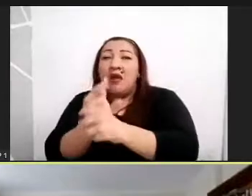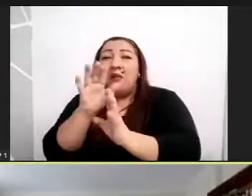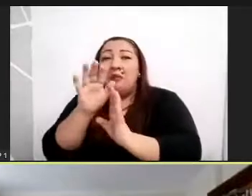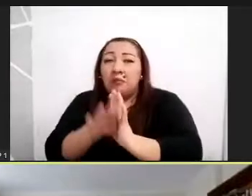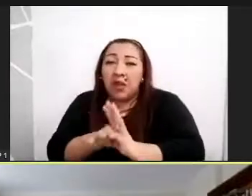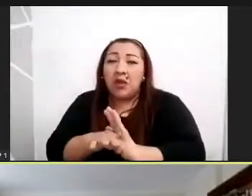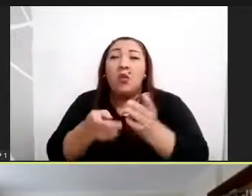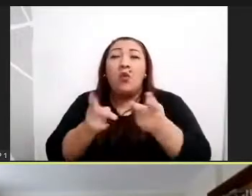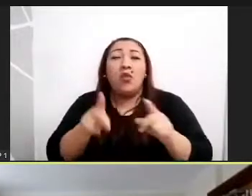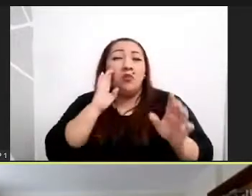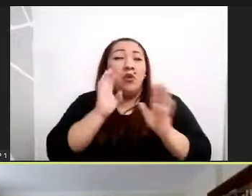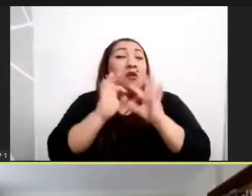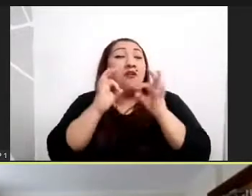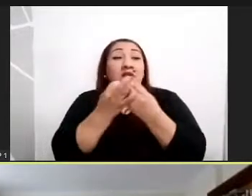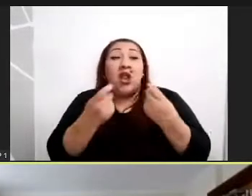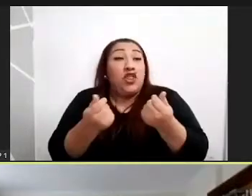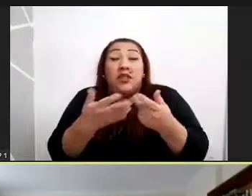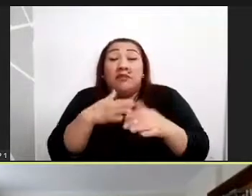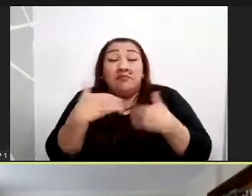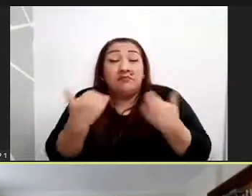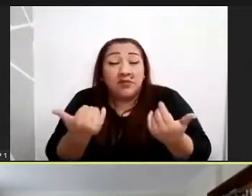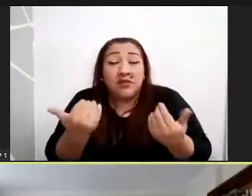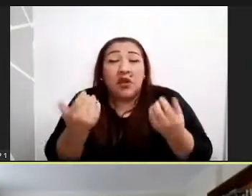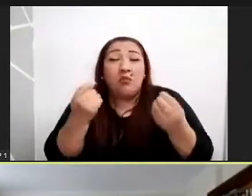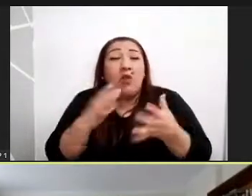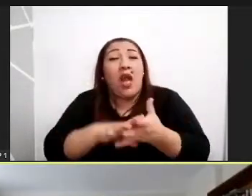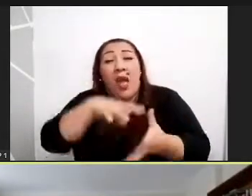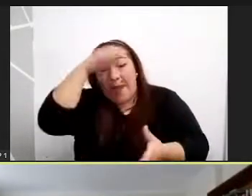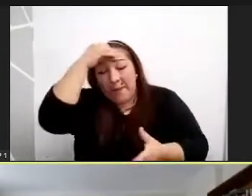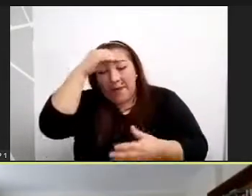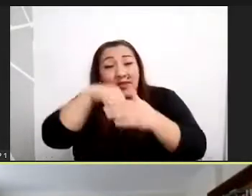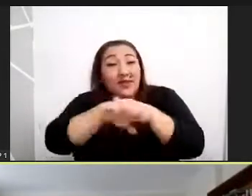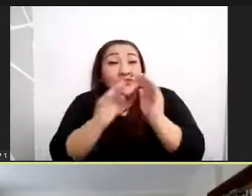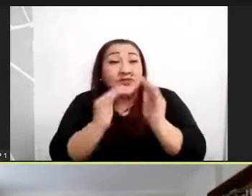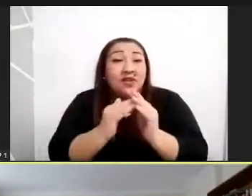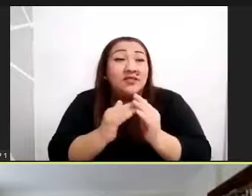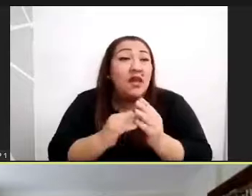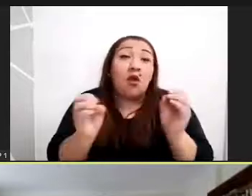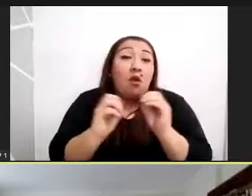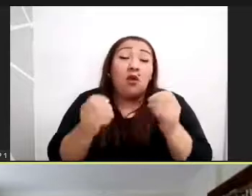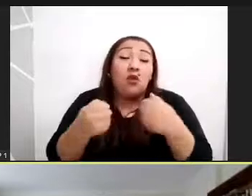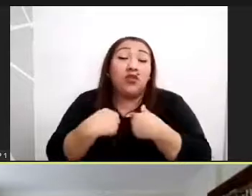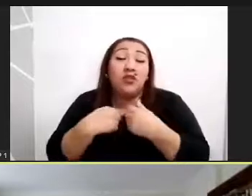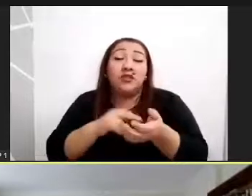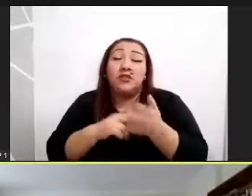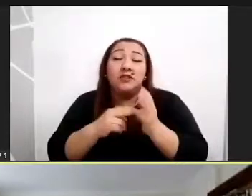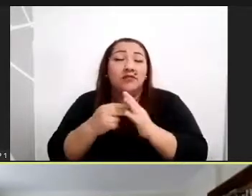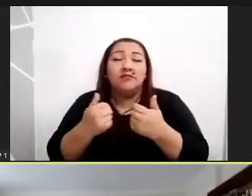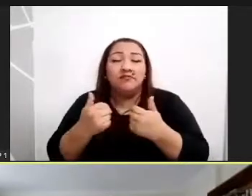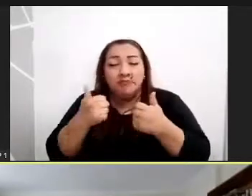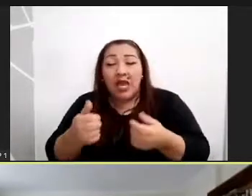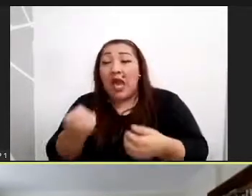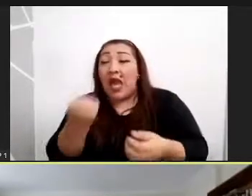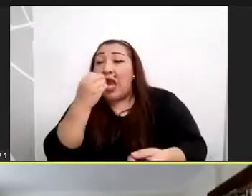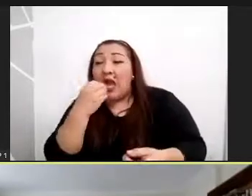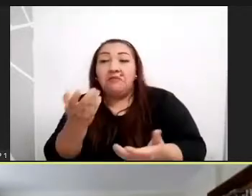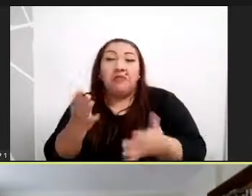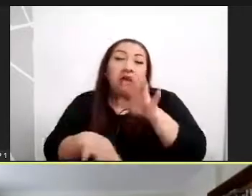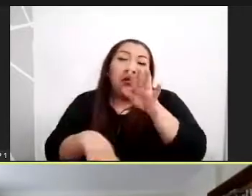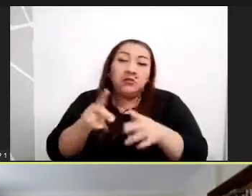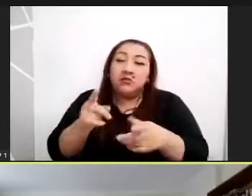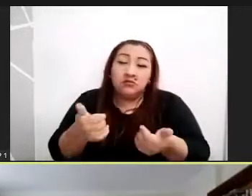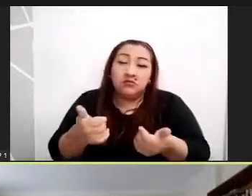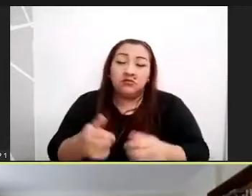las familias no tienen recursos suficientes para que aprendan en casa o siquiera para que tengan adecuada alimentación.